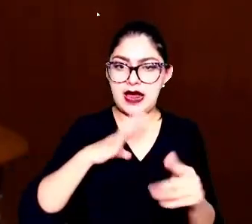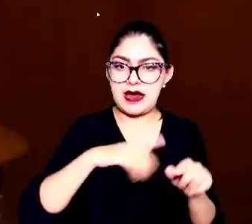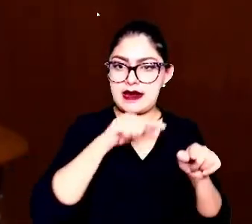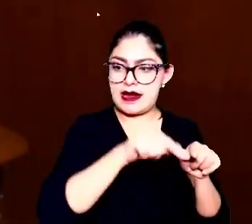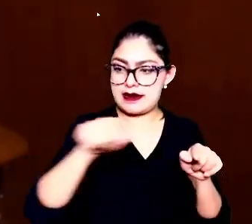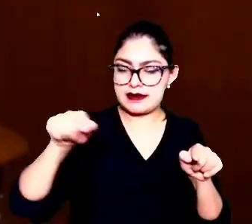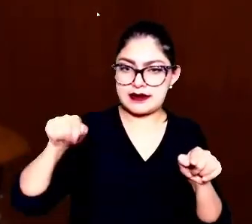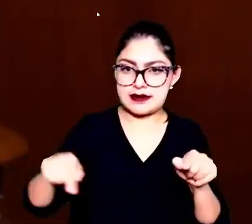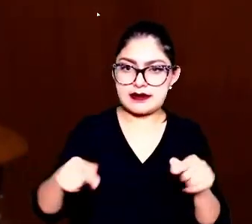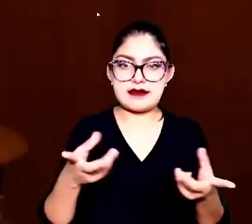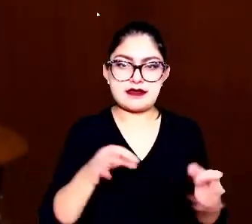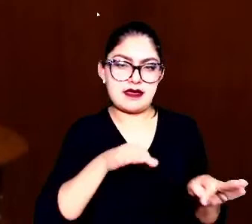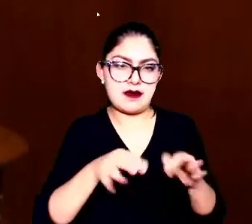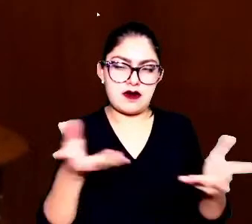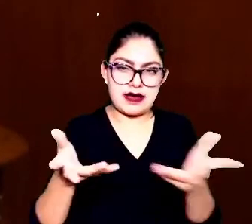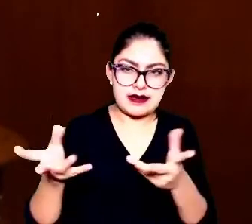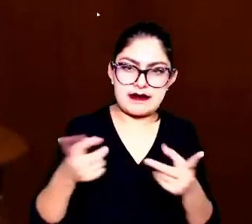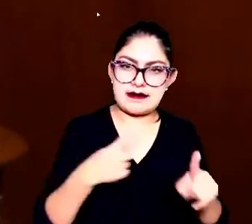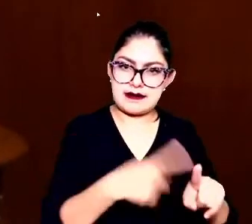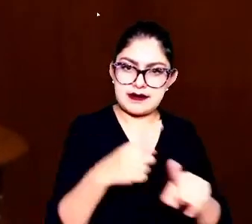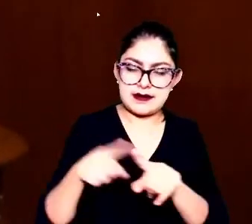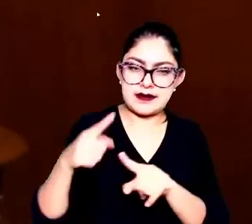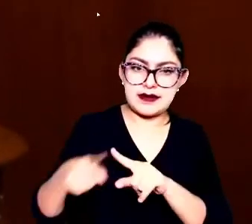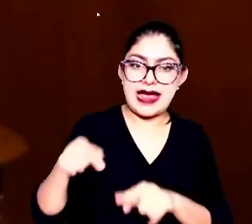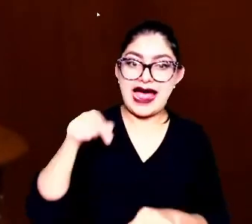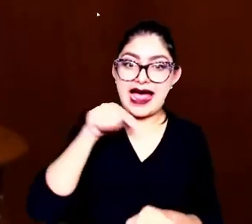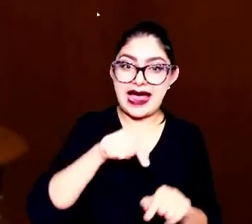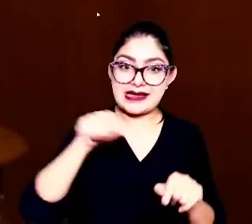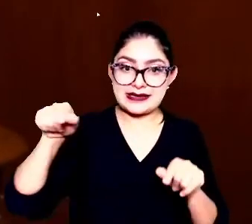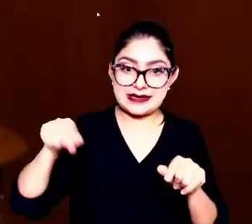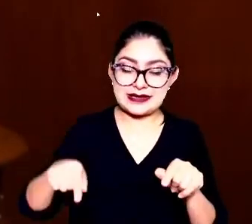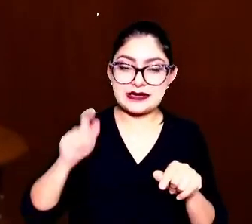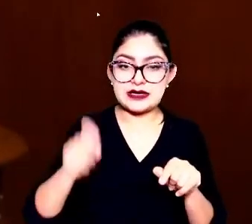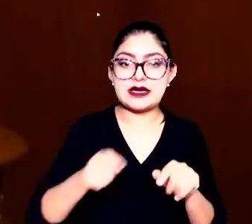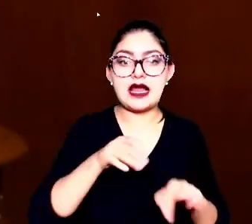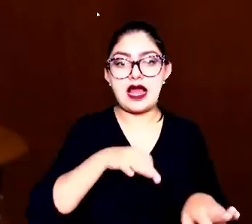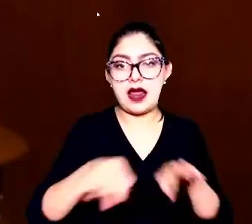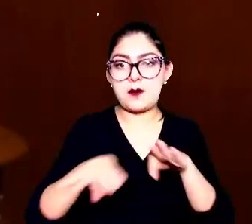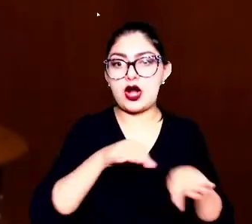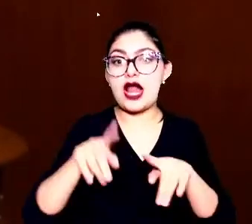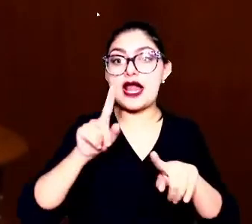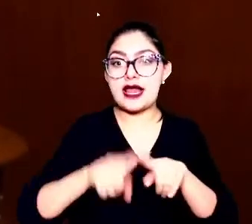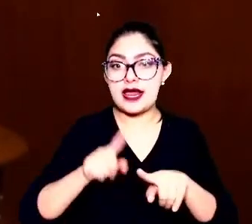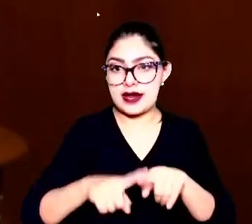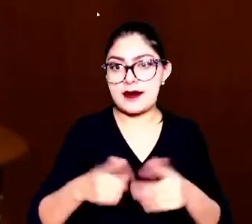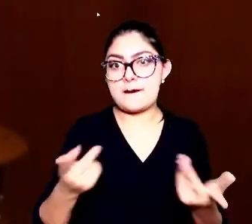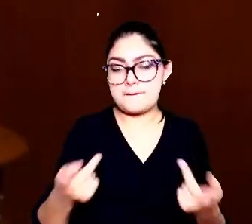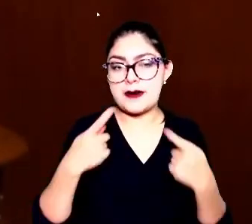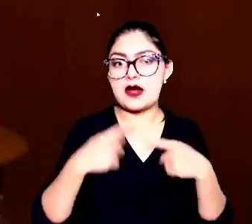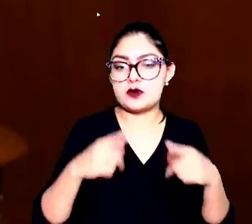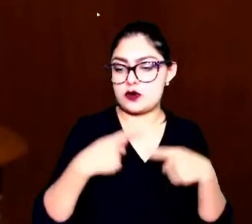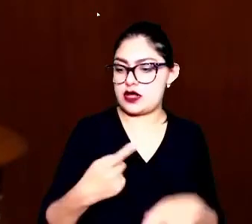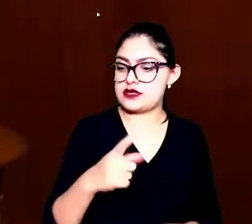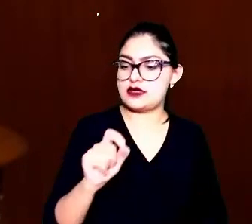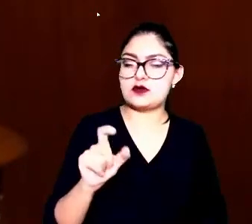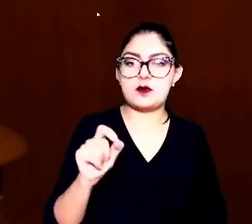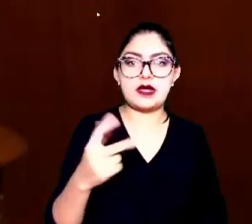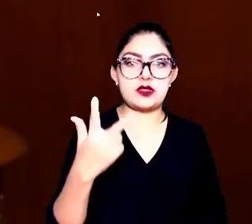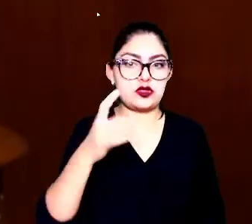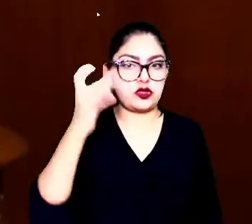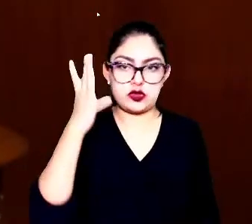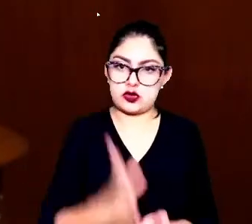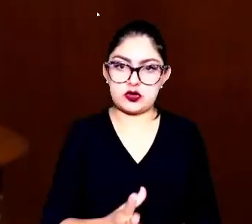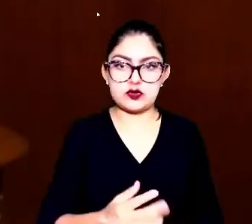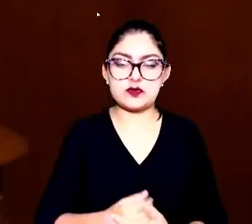y comercial de los cual en los cuales laboran solamente 128 servidores públicos de